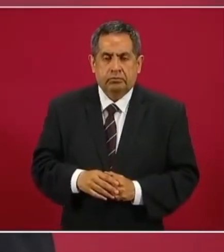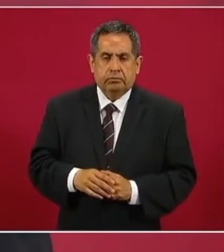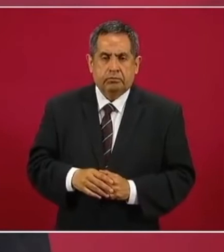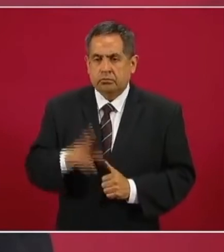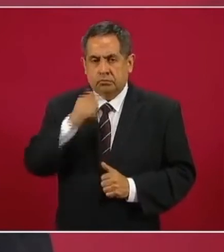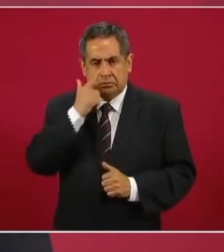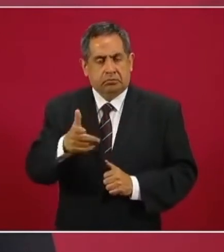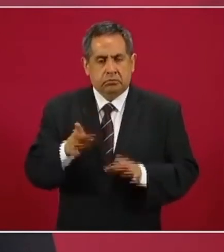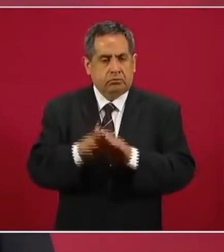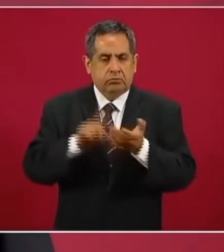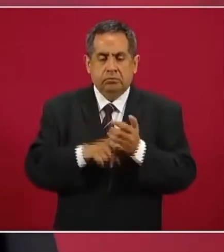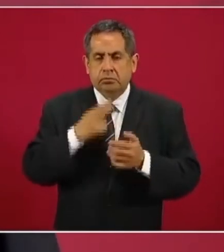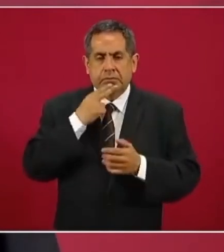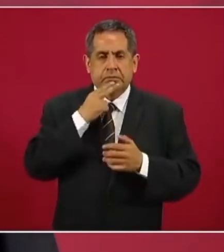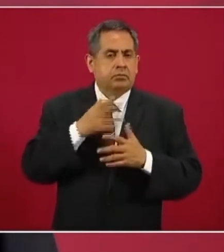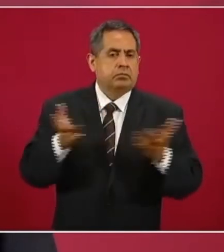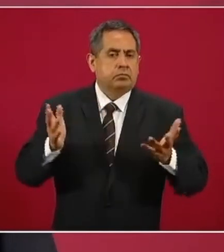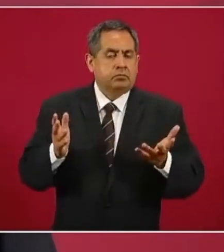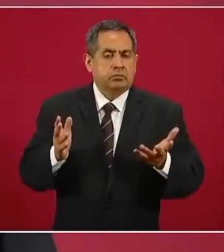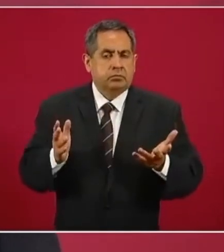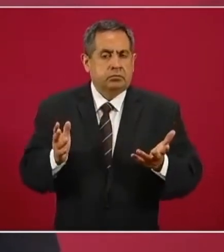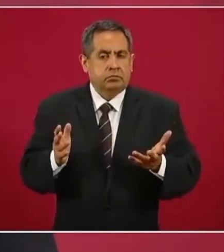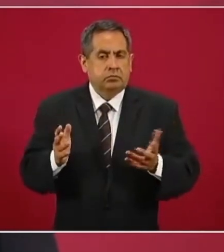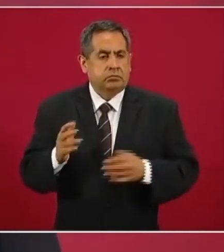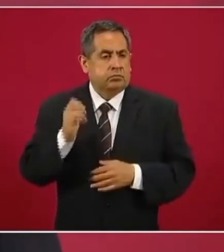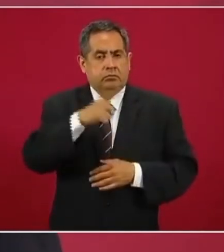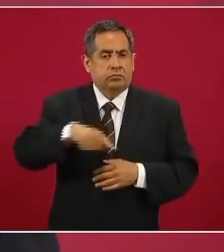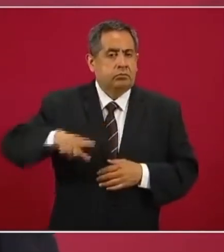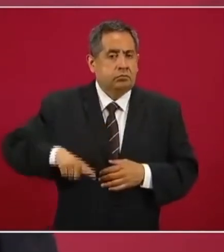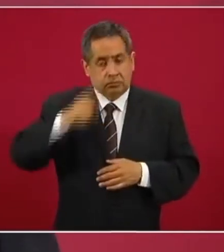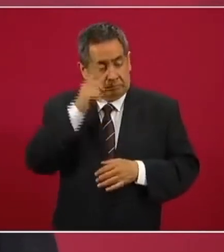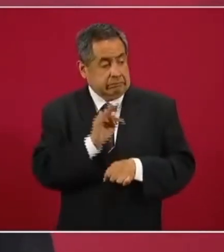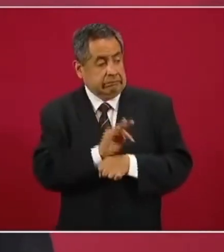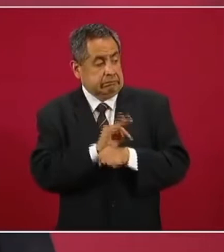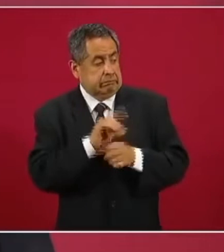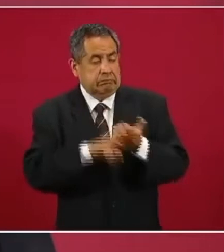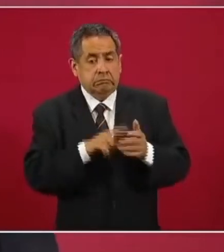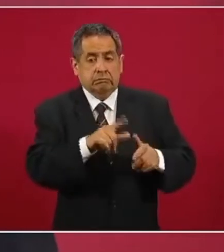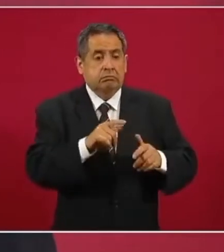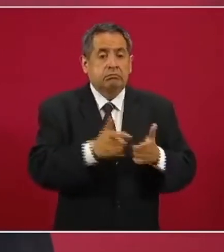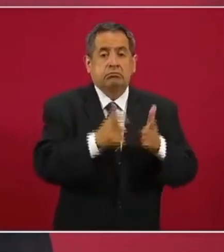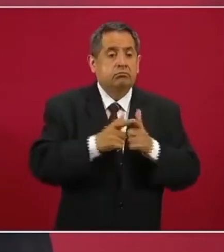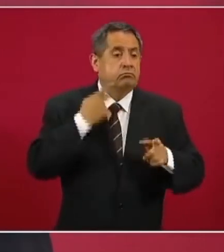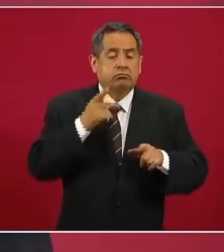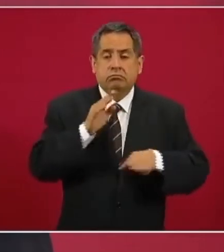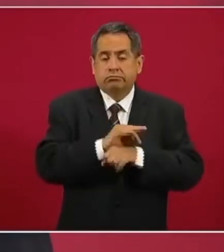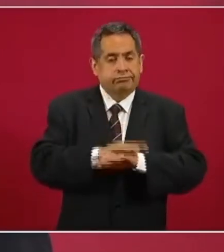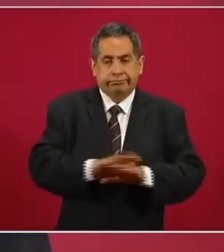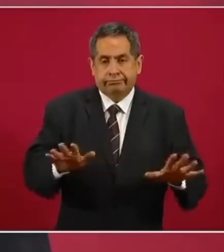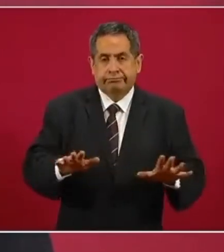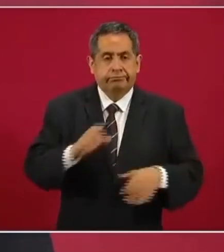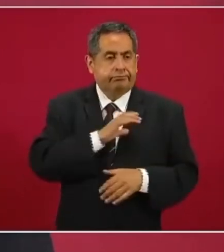No queremos que se utilice al gobierno para favorecer a partidos,